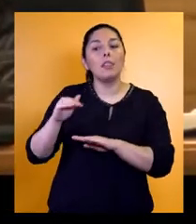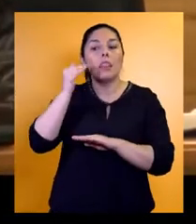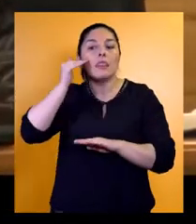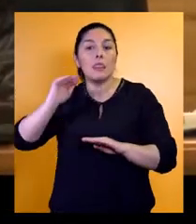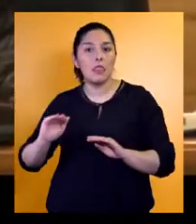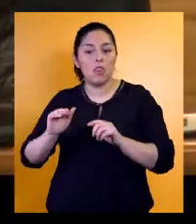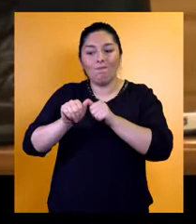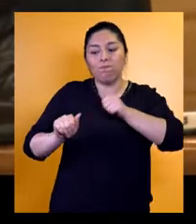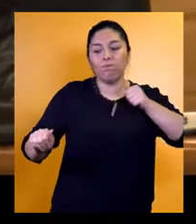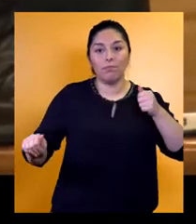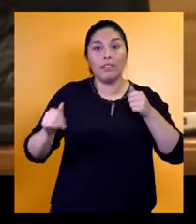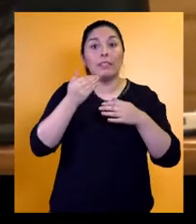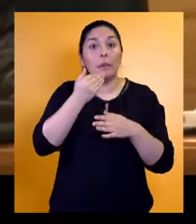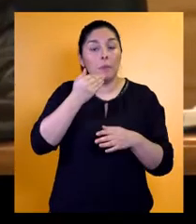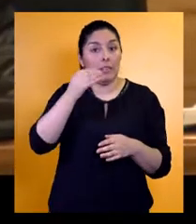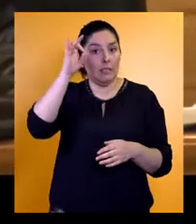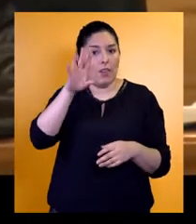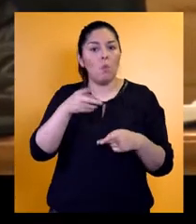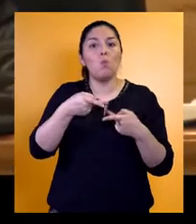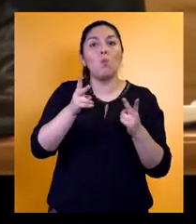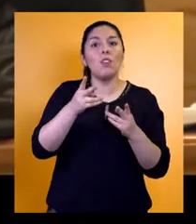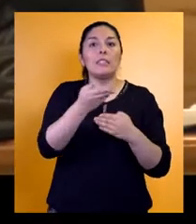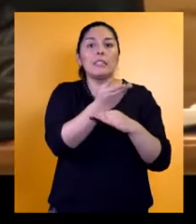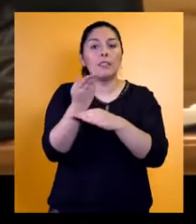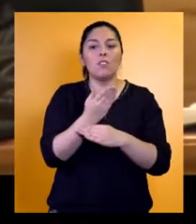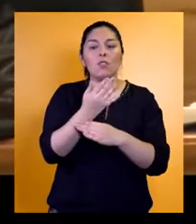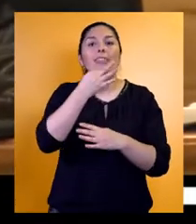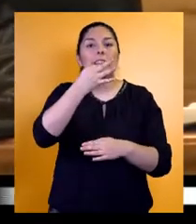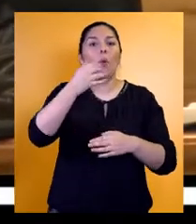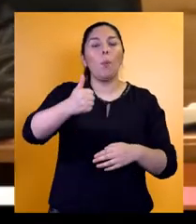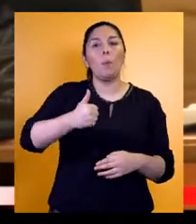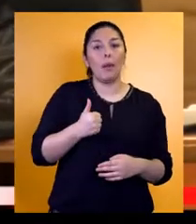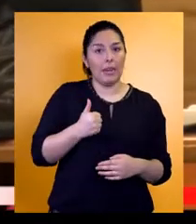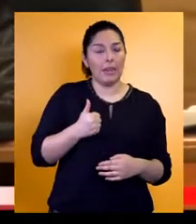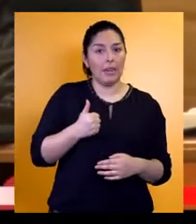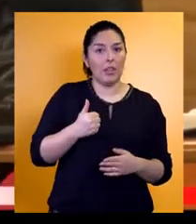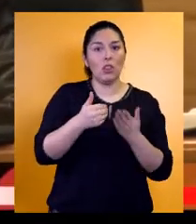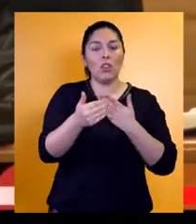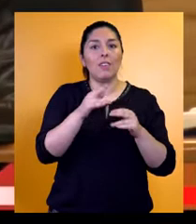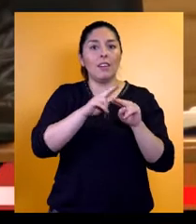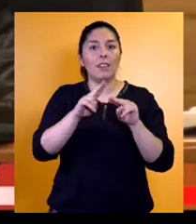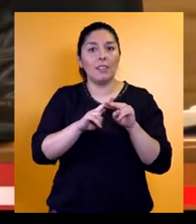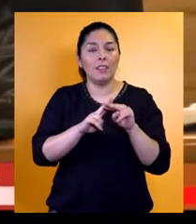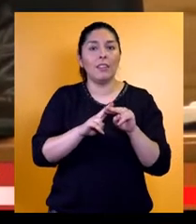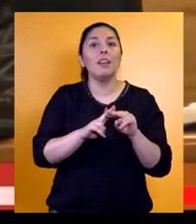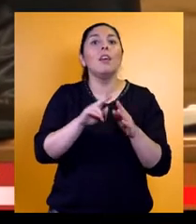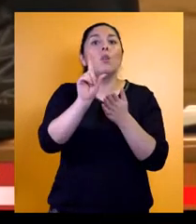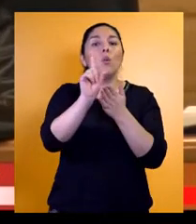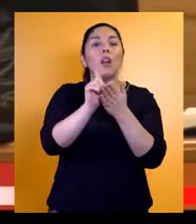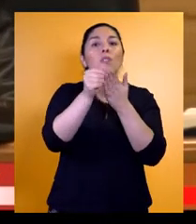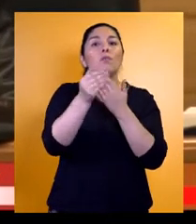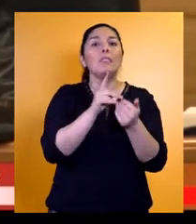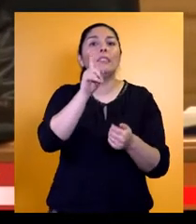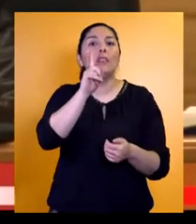a la sustitución de suspensión de cargo de oficio público durante el tiempo de la condena y a pagar las costas de esta causa como autor del delito de ofensas al pudor cometido en la